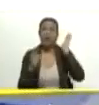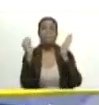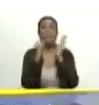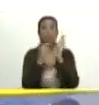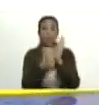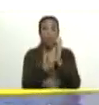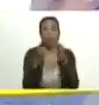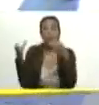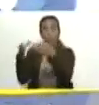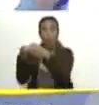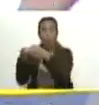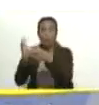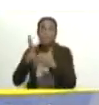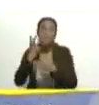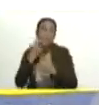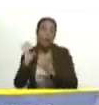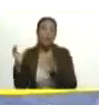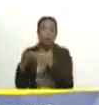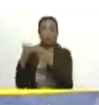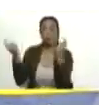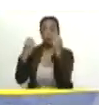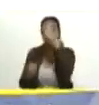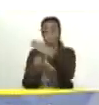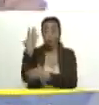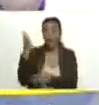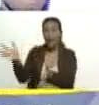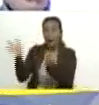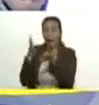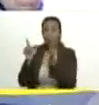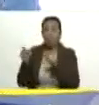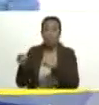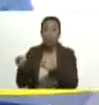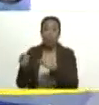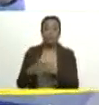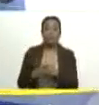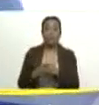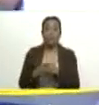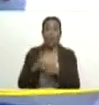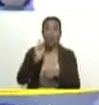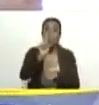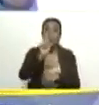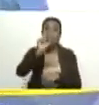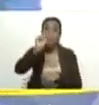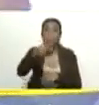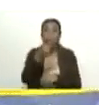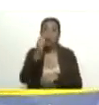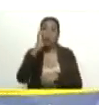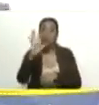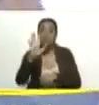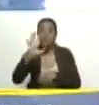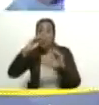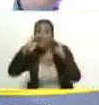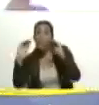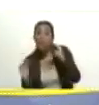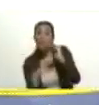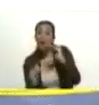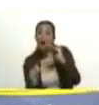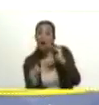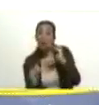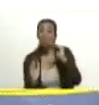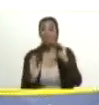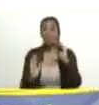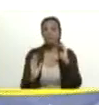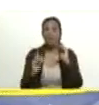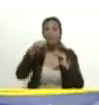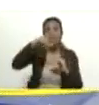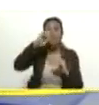sacó el compañero Eduardo, el pionero, pues el ganador, estuvo 1.5 puntos por debajo de